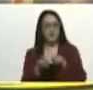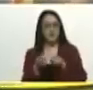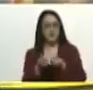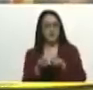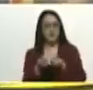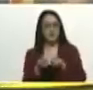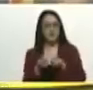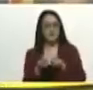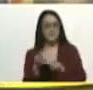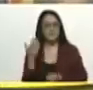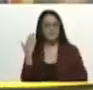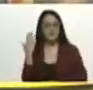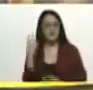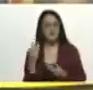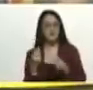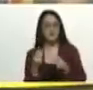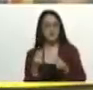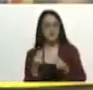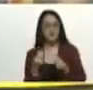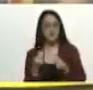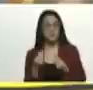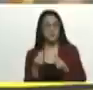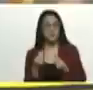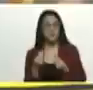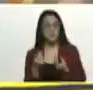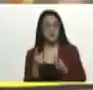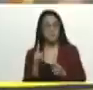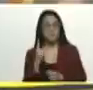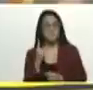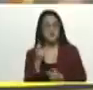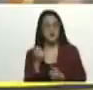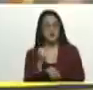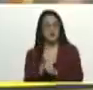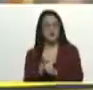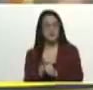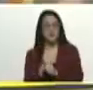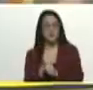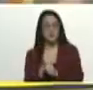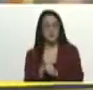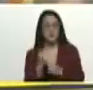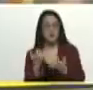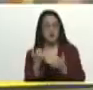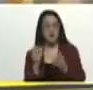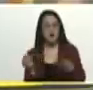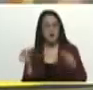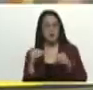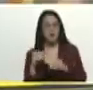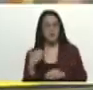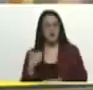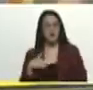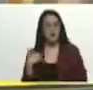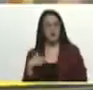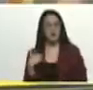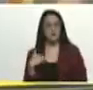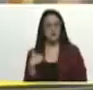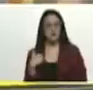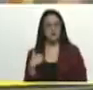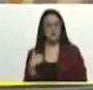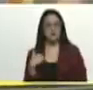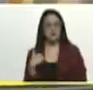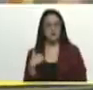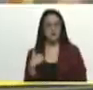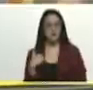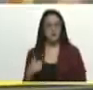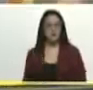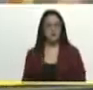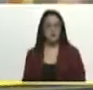Desde hace mucho, desde mi primera gestión, firmamos un acuerdo con Argentina que permitía